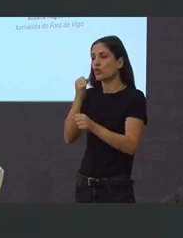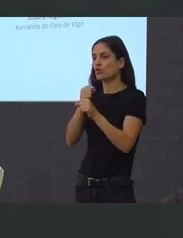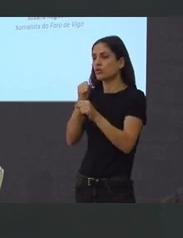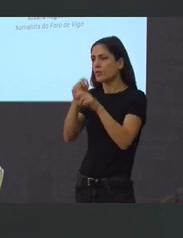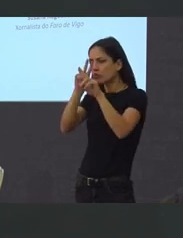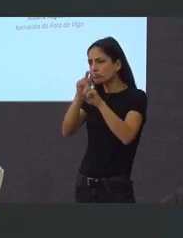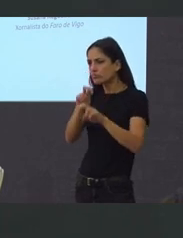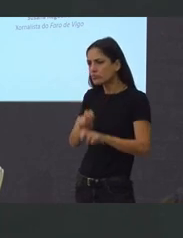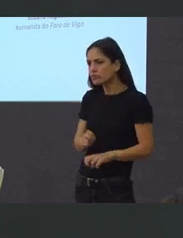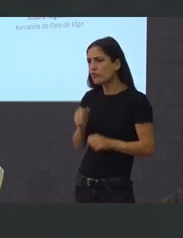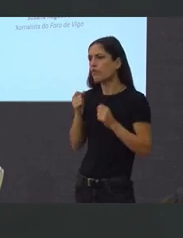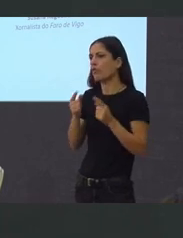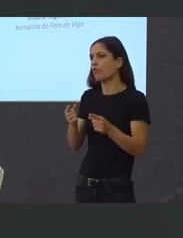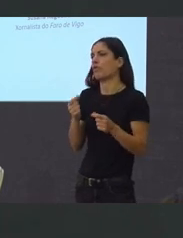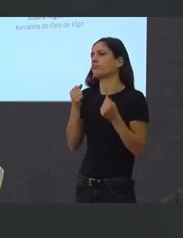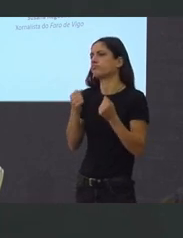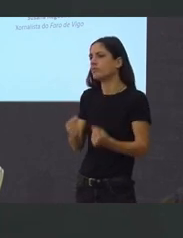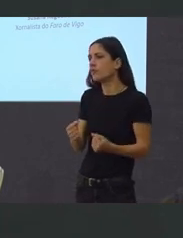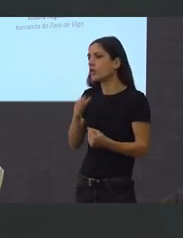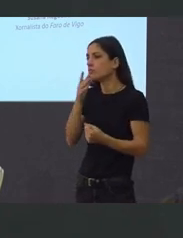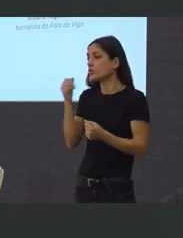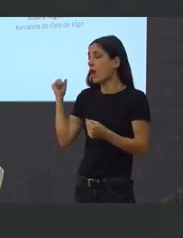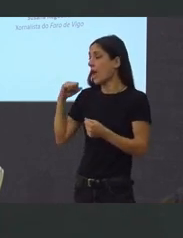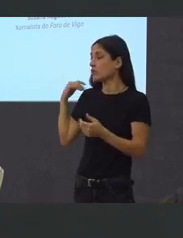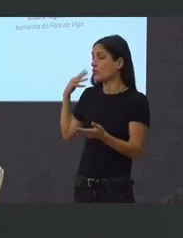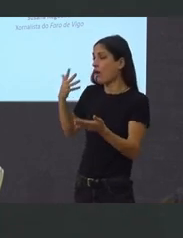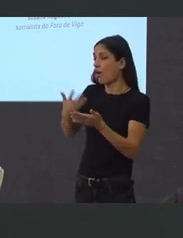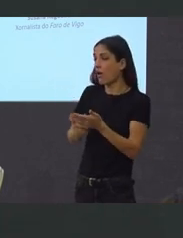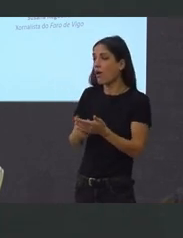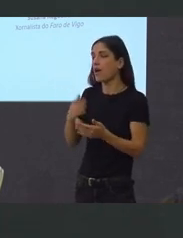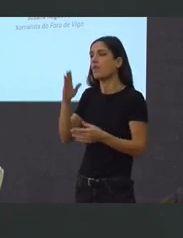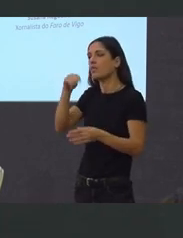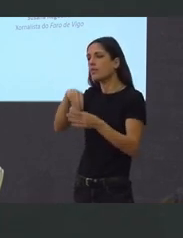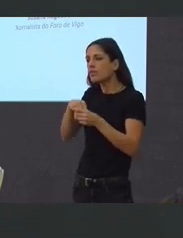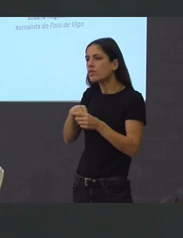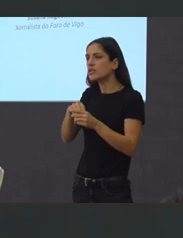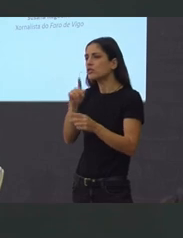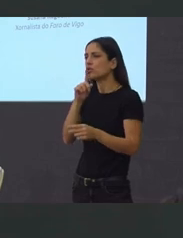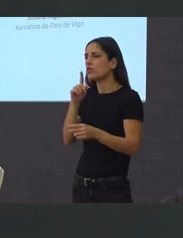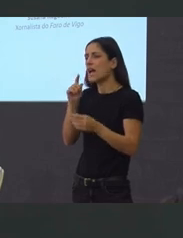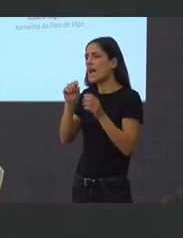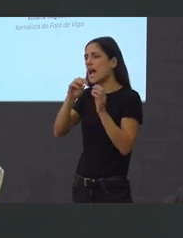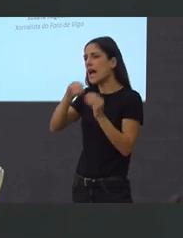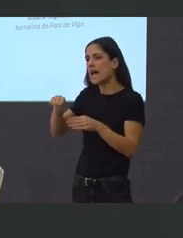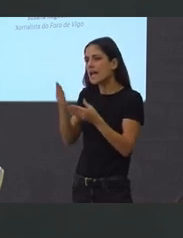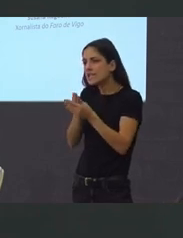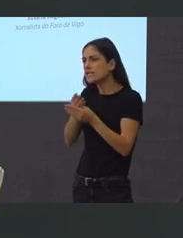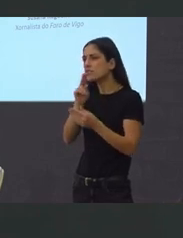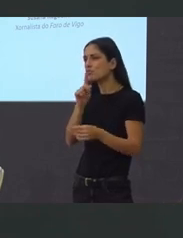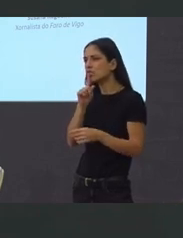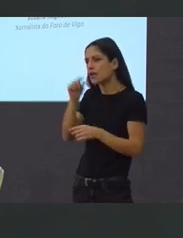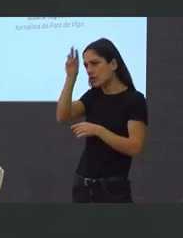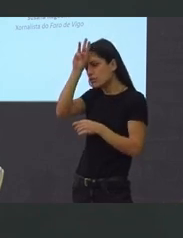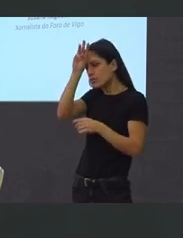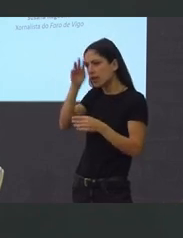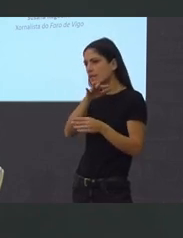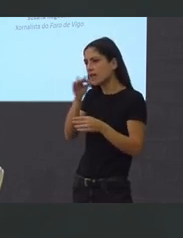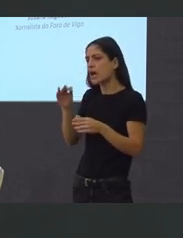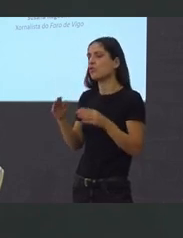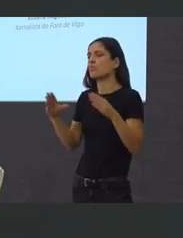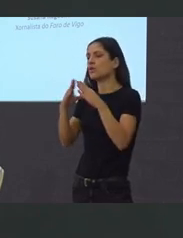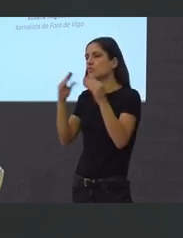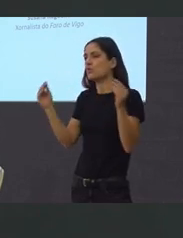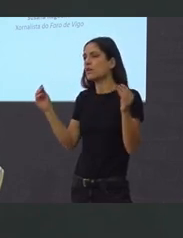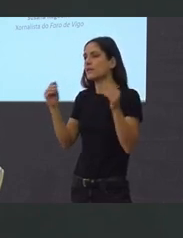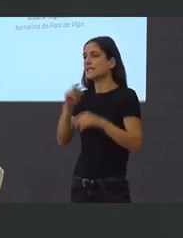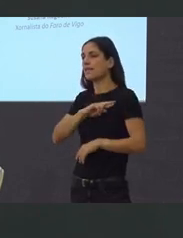investigador con estancias nos últimos anos no Archivo Secreto Vaticano, no Arquivo Central dos Xesuitas en Roma, na Universidade Católica de